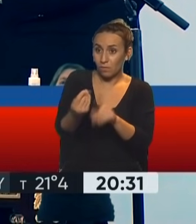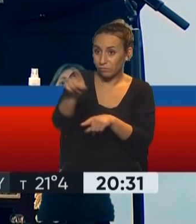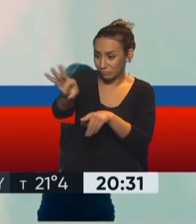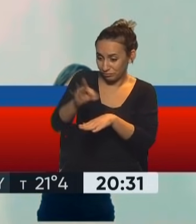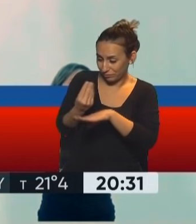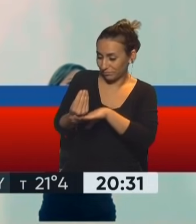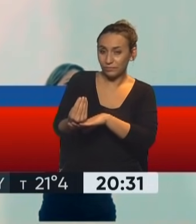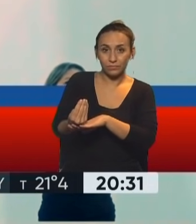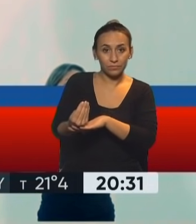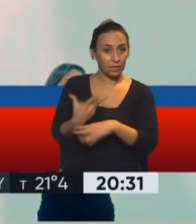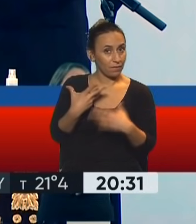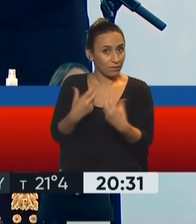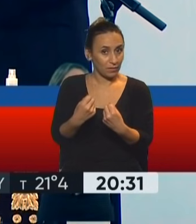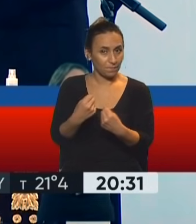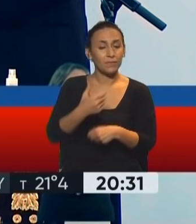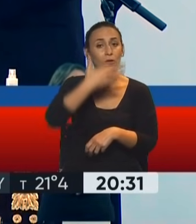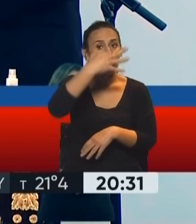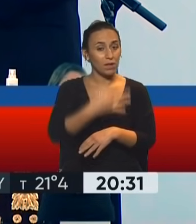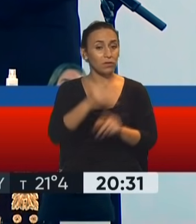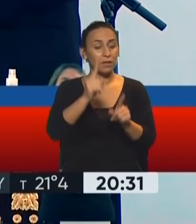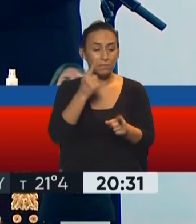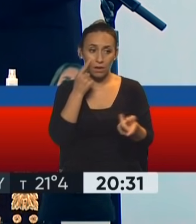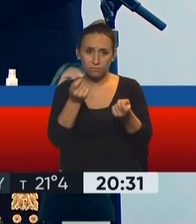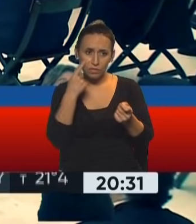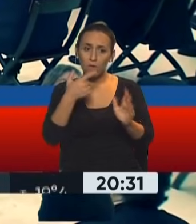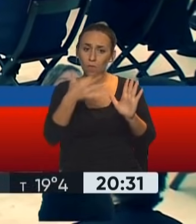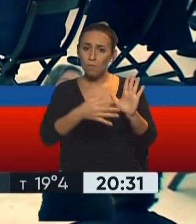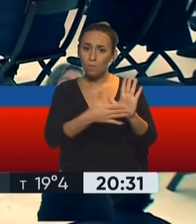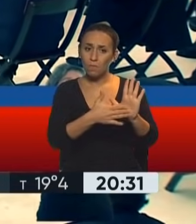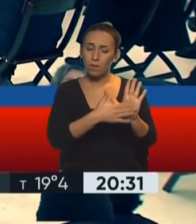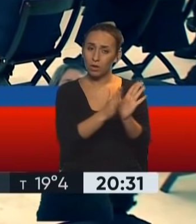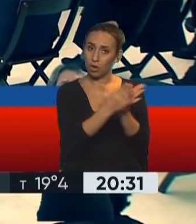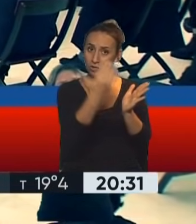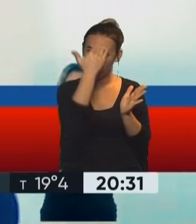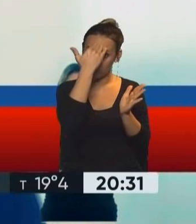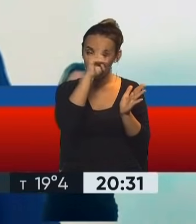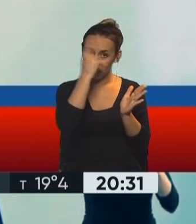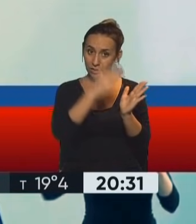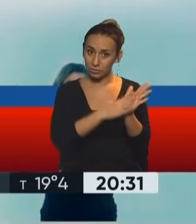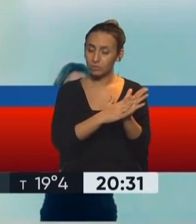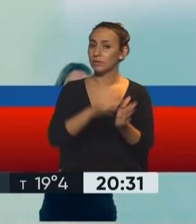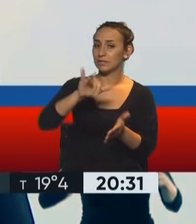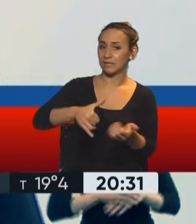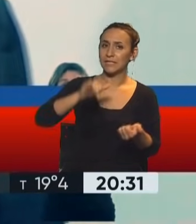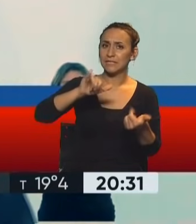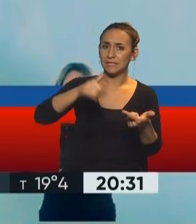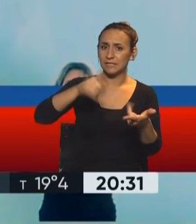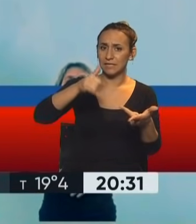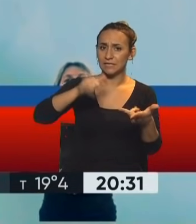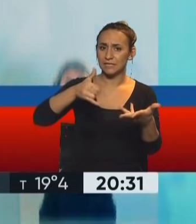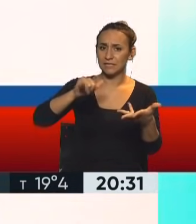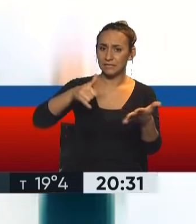nombrado, cumpliendo y haciendo cumplir en cuanto de vos dependa la Constitución de la Nación Argentina. Sí, sí, sí, sí,